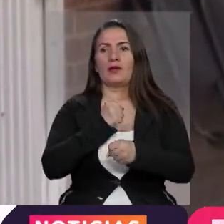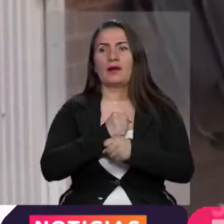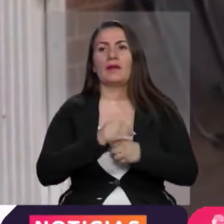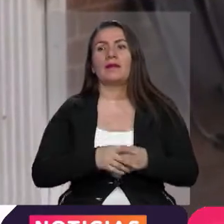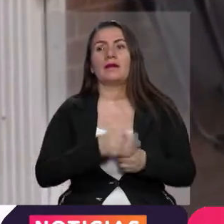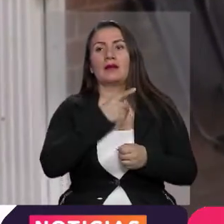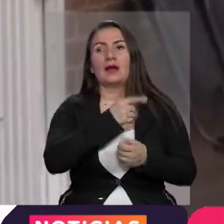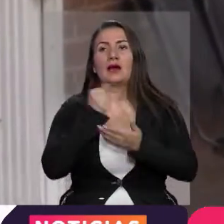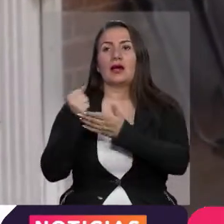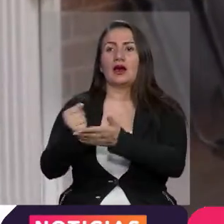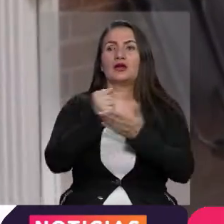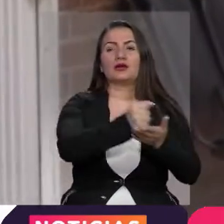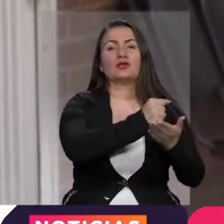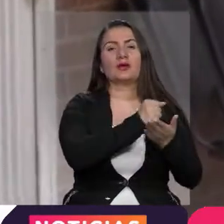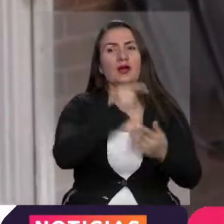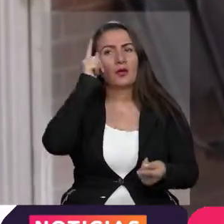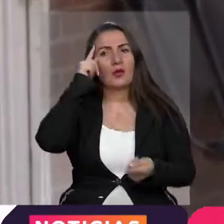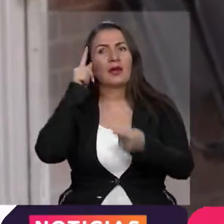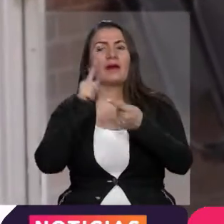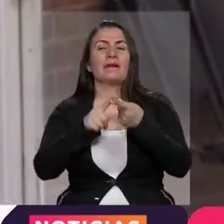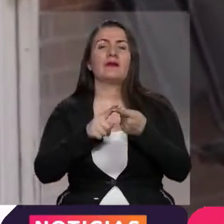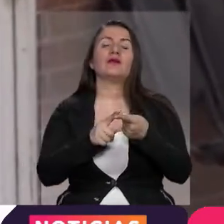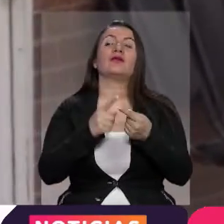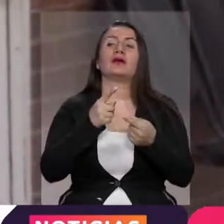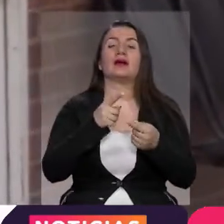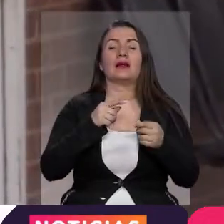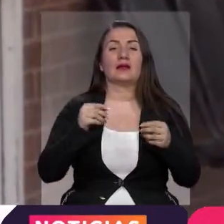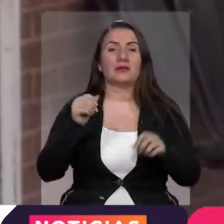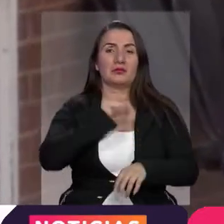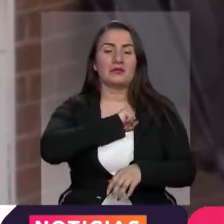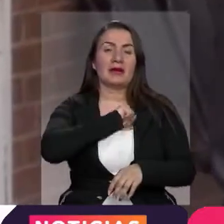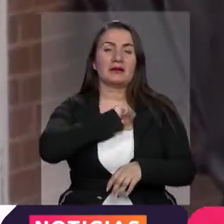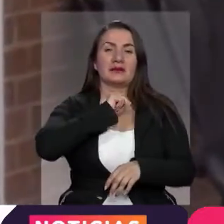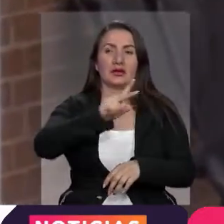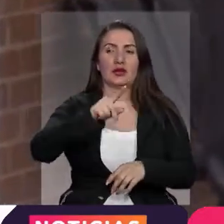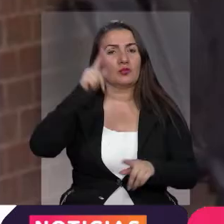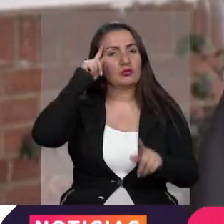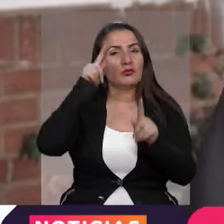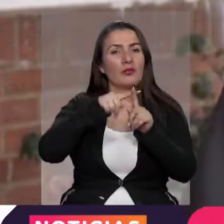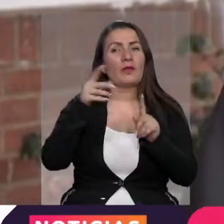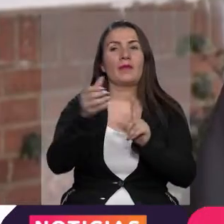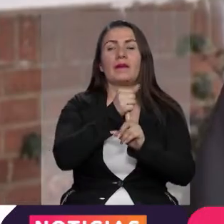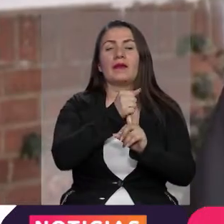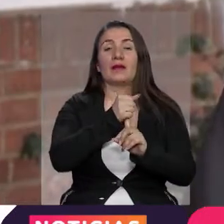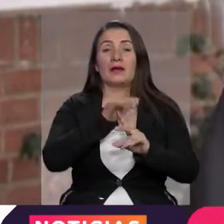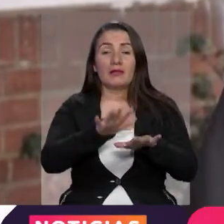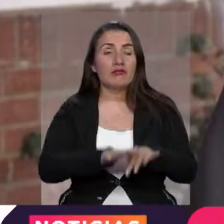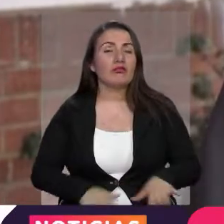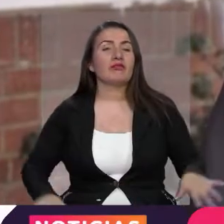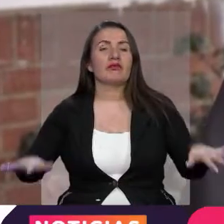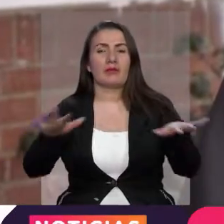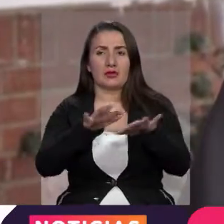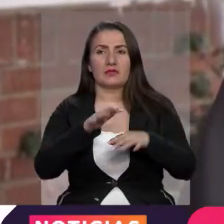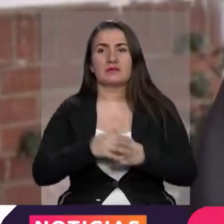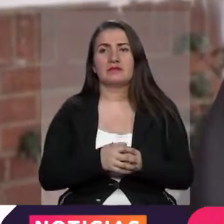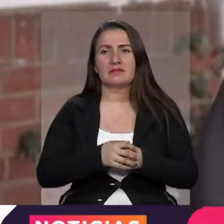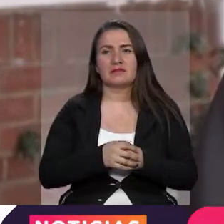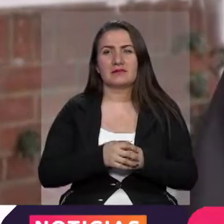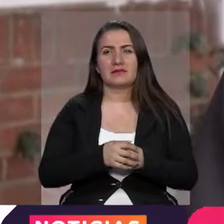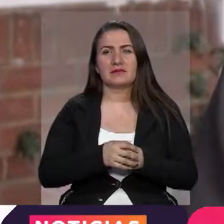relata, ayudar a los demás es su objetivo principal y por medio de parceros lo ha logrado. El espacio que se generó